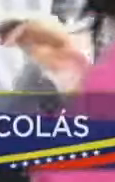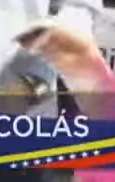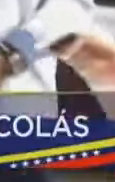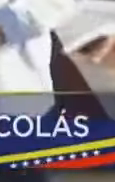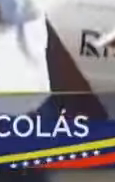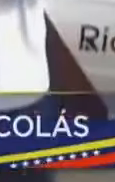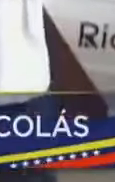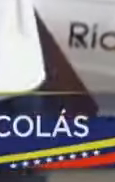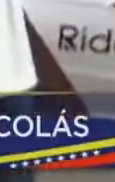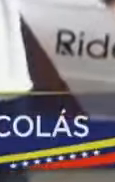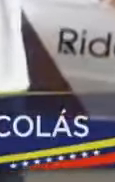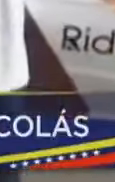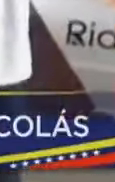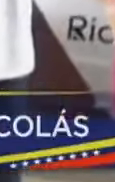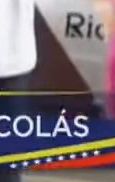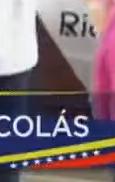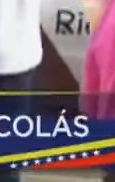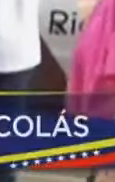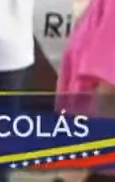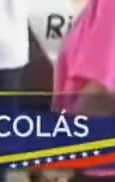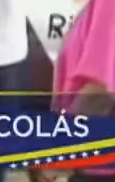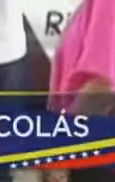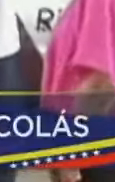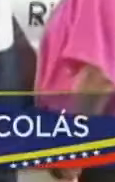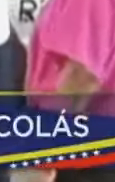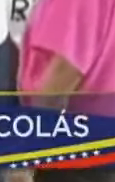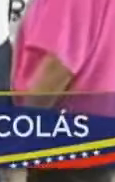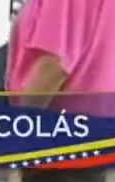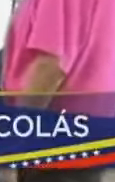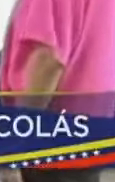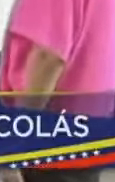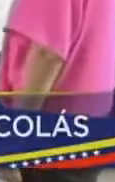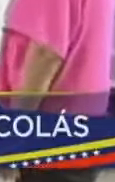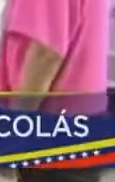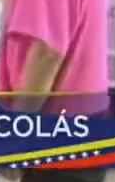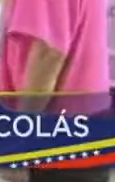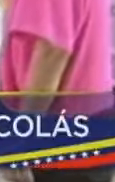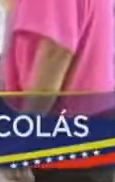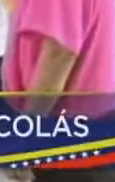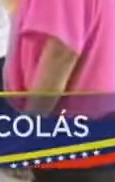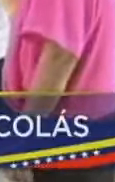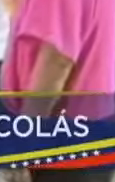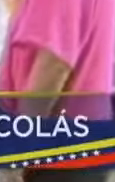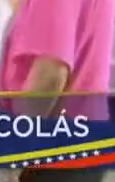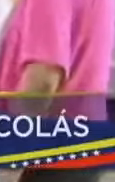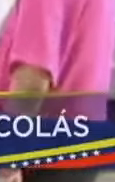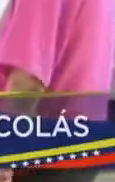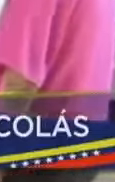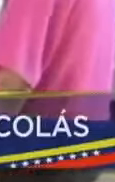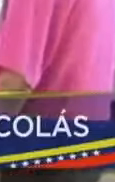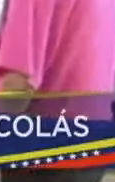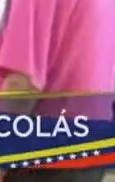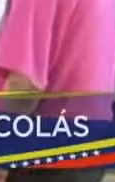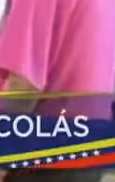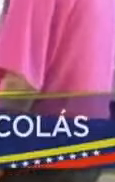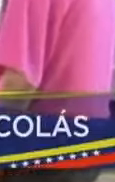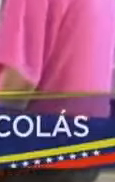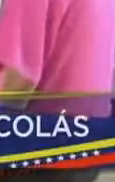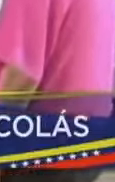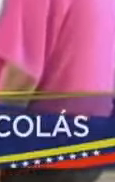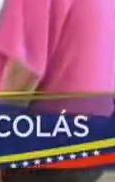producción, textiles, transporte de carga, plataforma de movilidad, torrefactora,